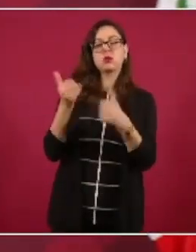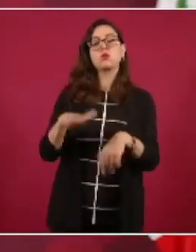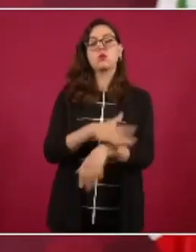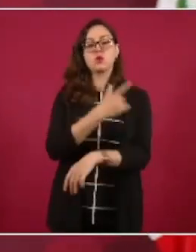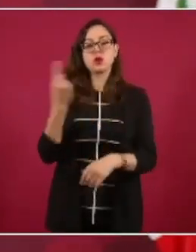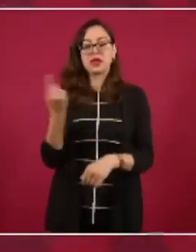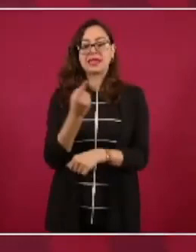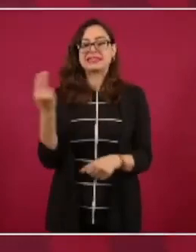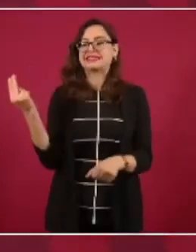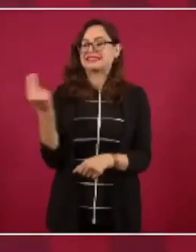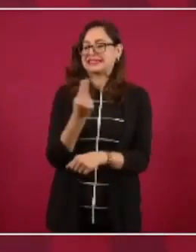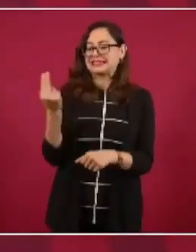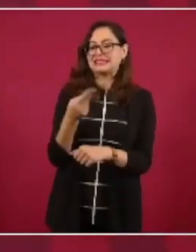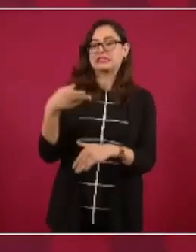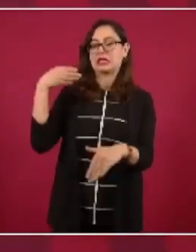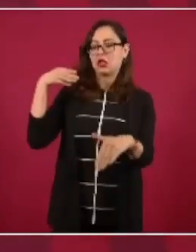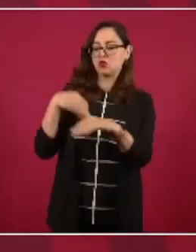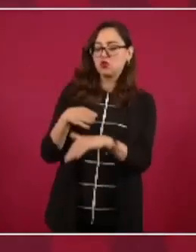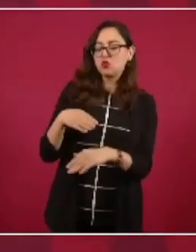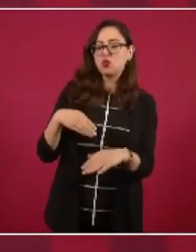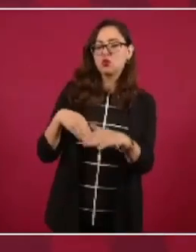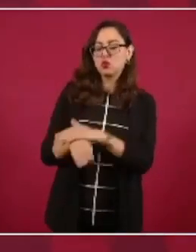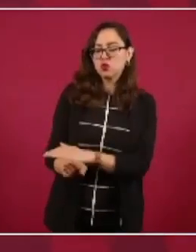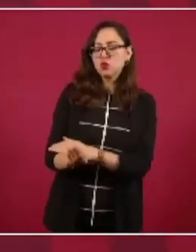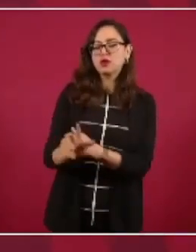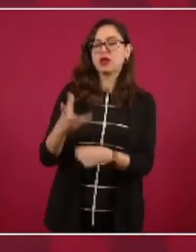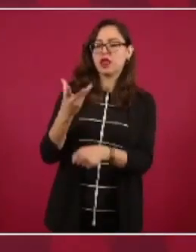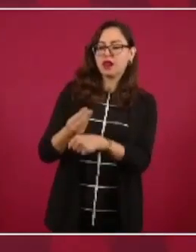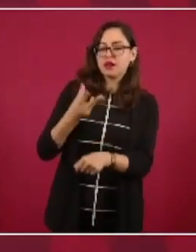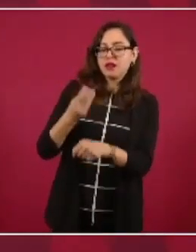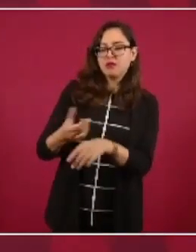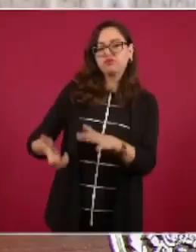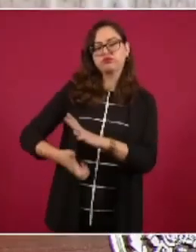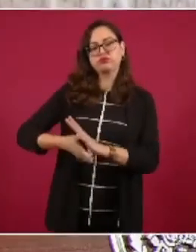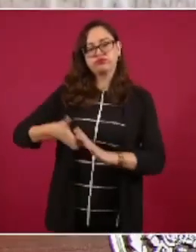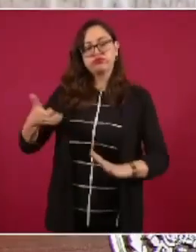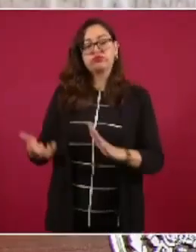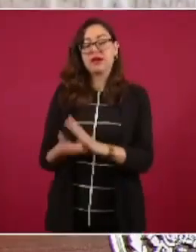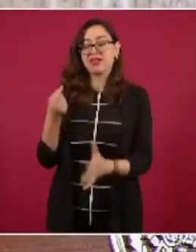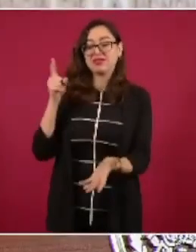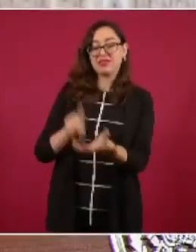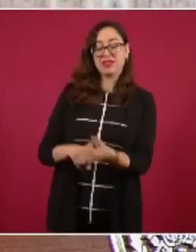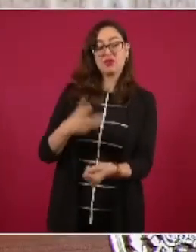mucha seguridad por gases, para evitar explosiones.